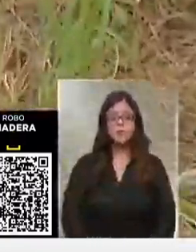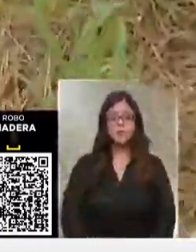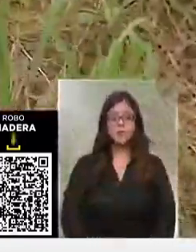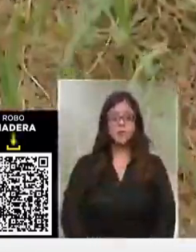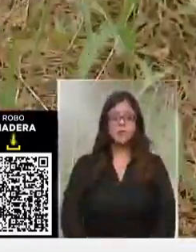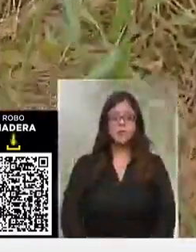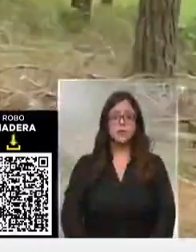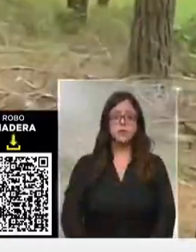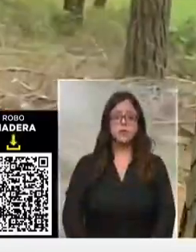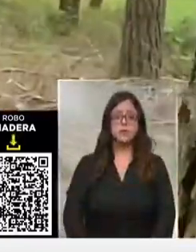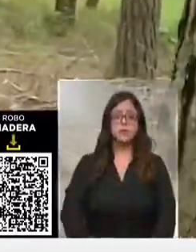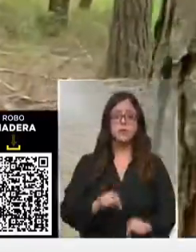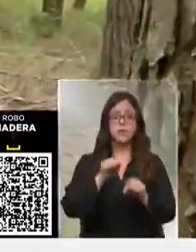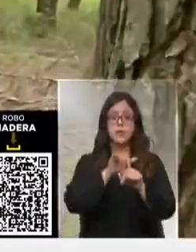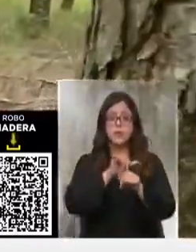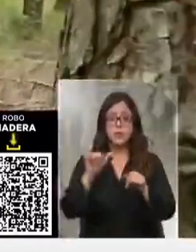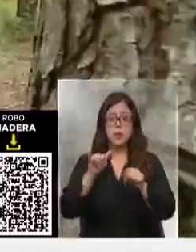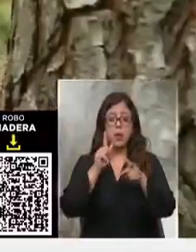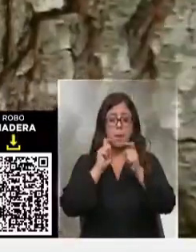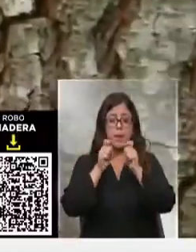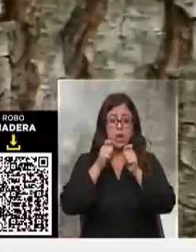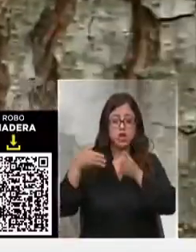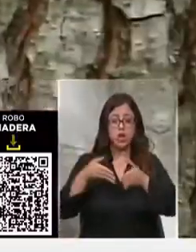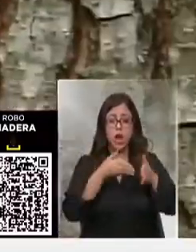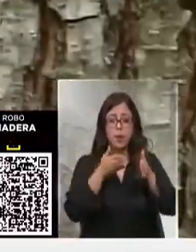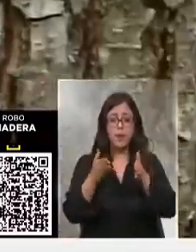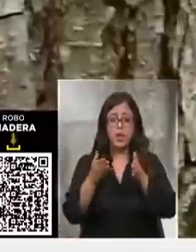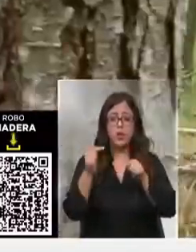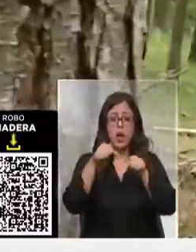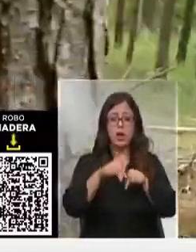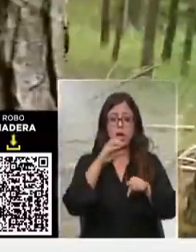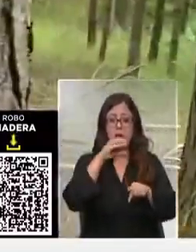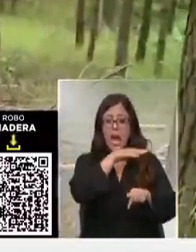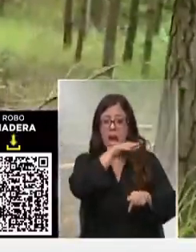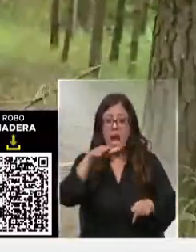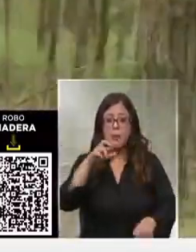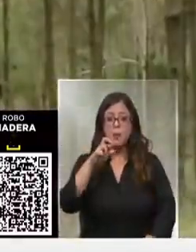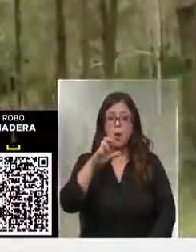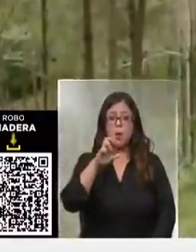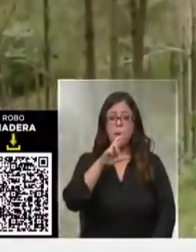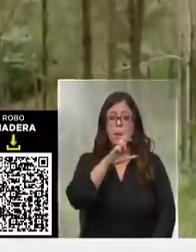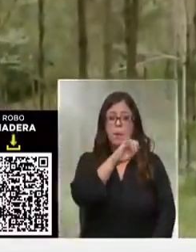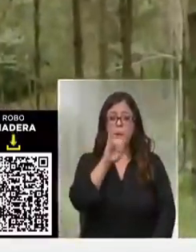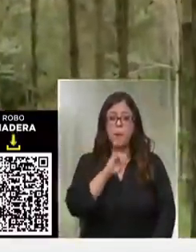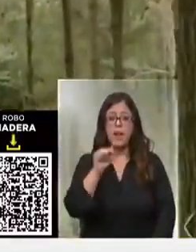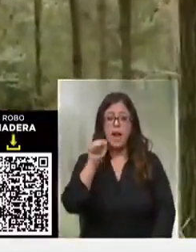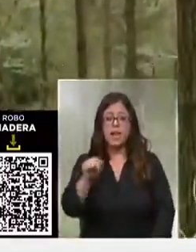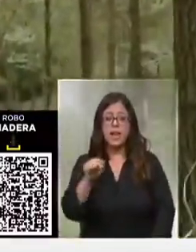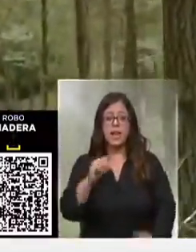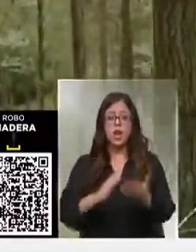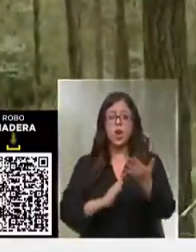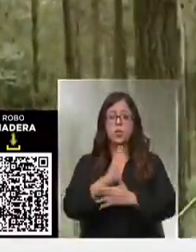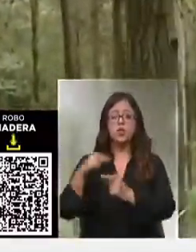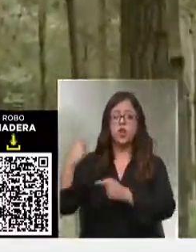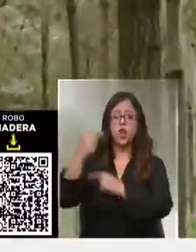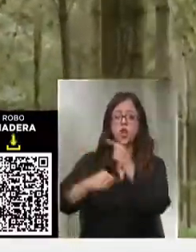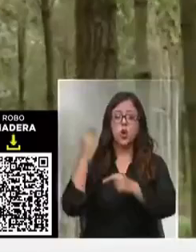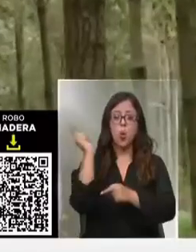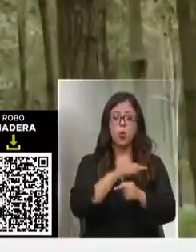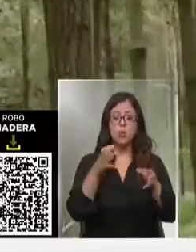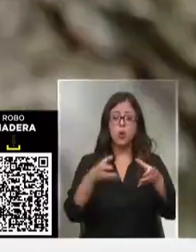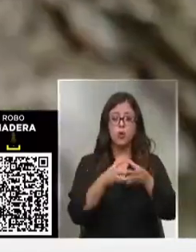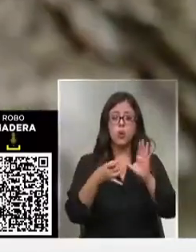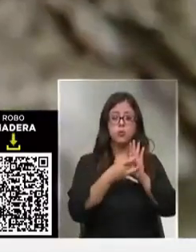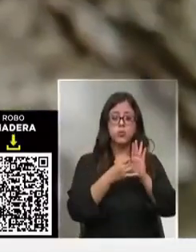Después de un peligroso camino, llegamos al Fundo Lo Pérez. Desde este predio inició la historia de una de las últimas bandas